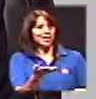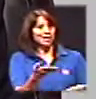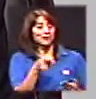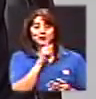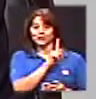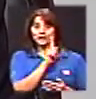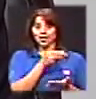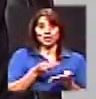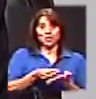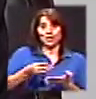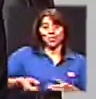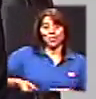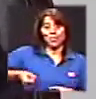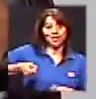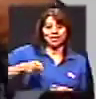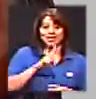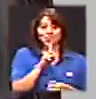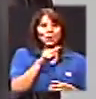del PAC.